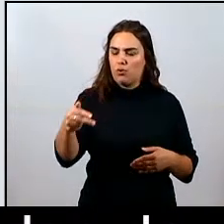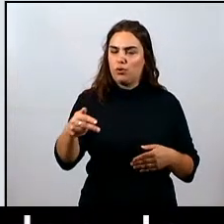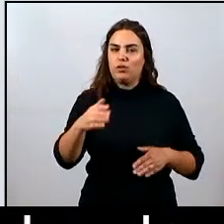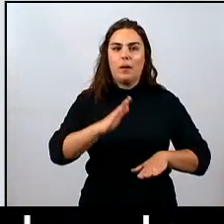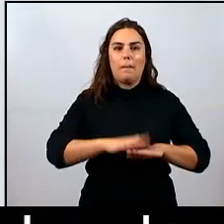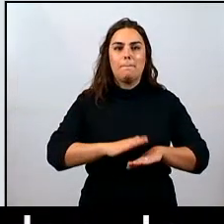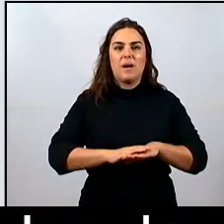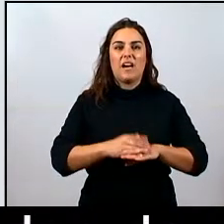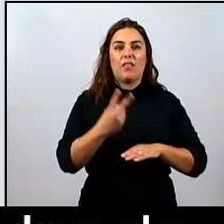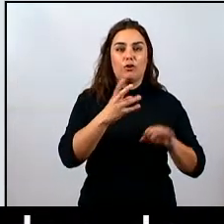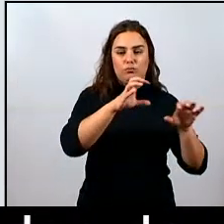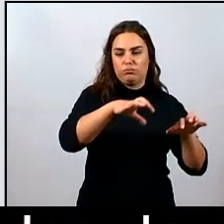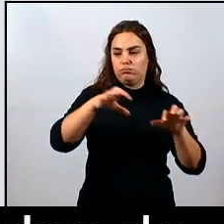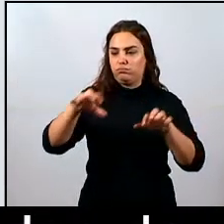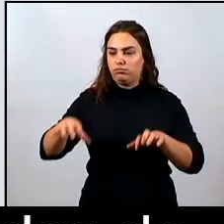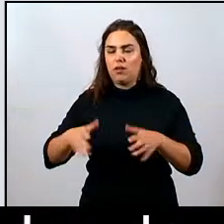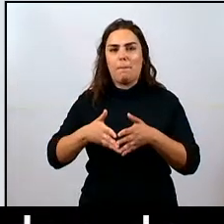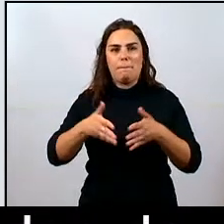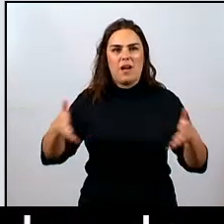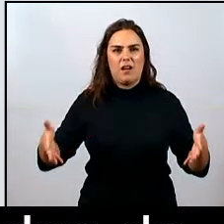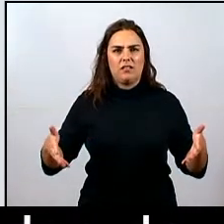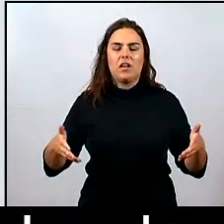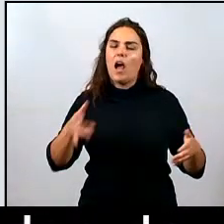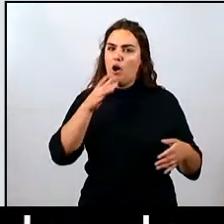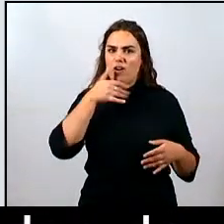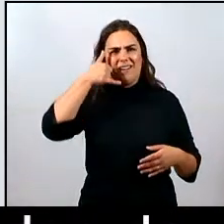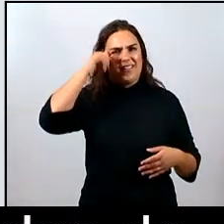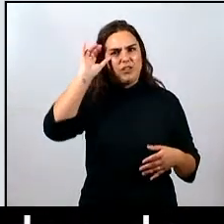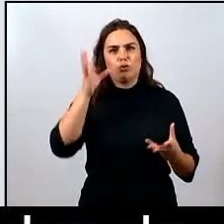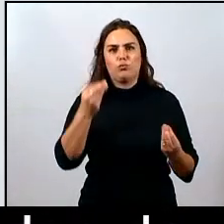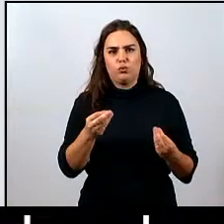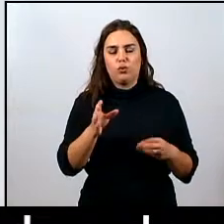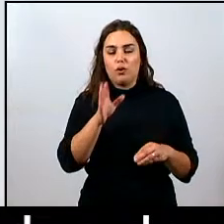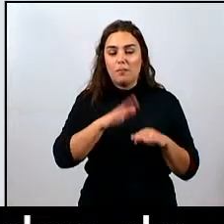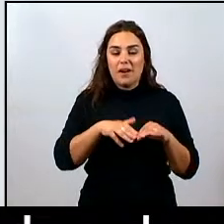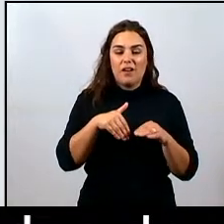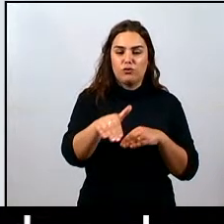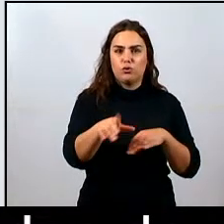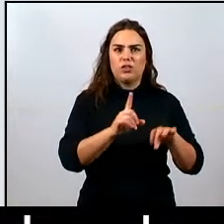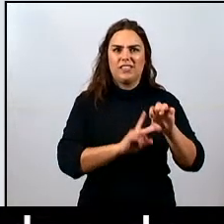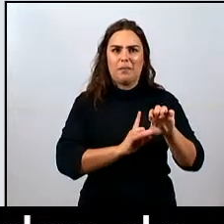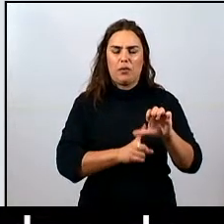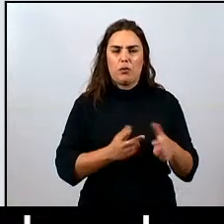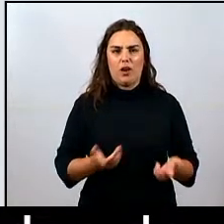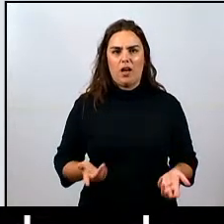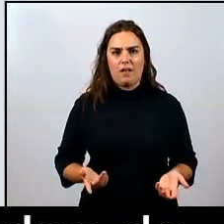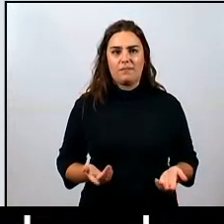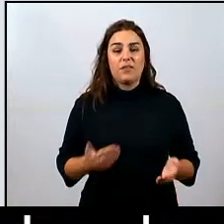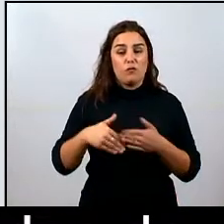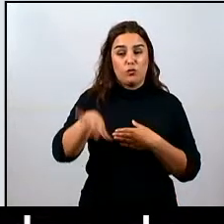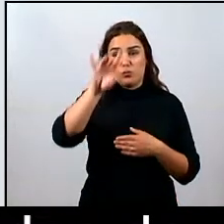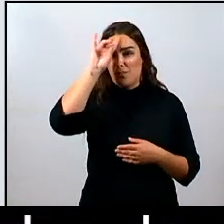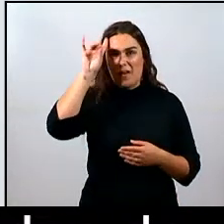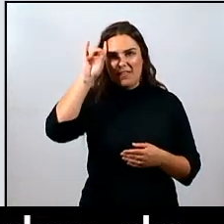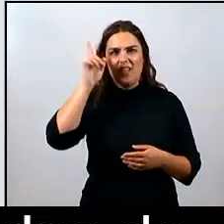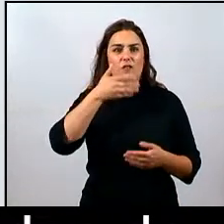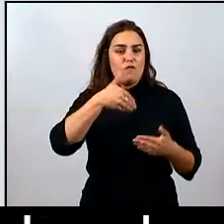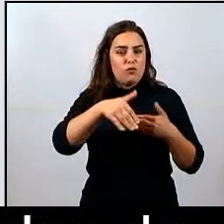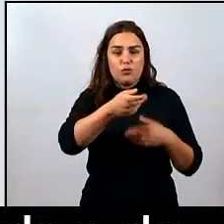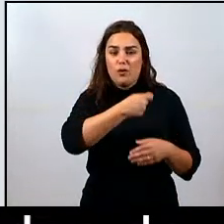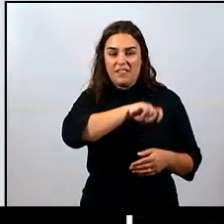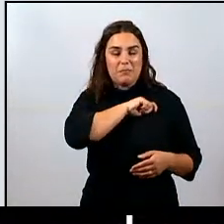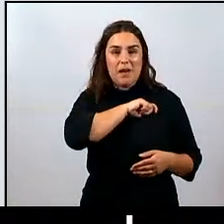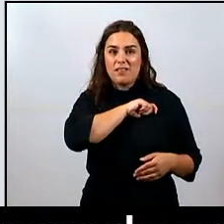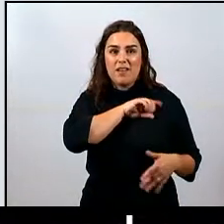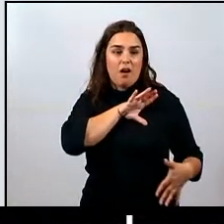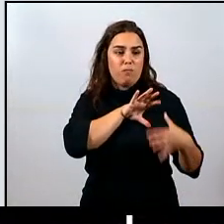2 reactores. Nos estamos jugando mucho, porque el futuro de Extremadura, el futuro de Madrid y el futuro de España